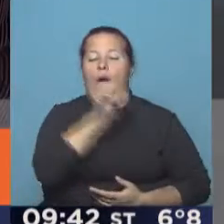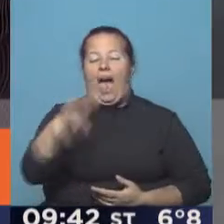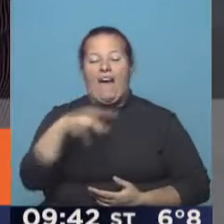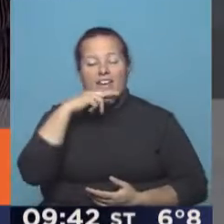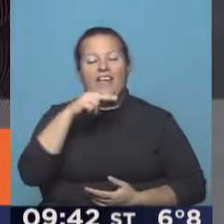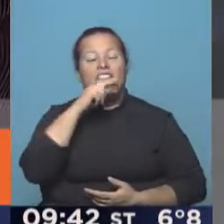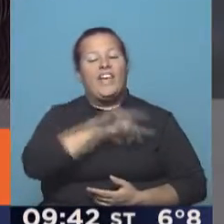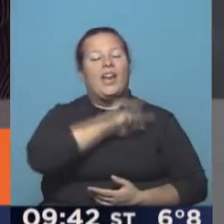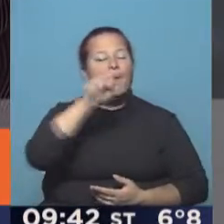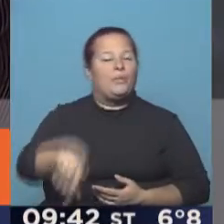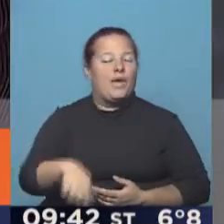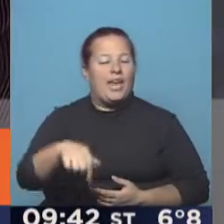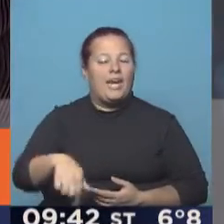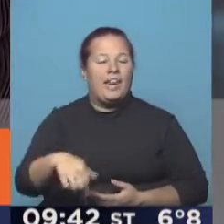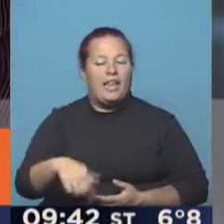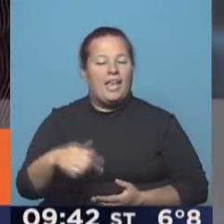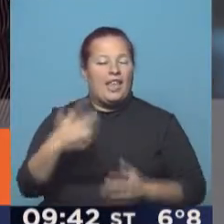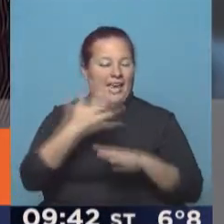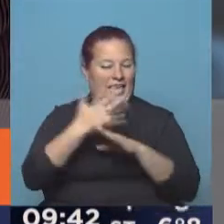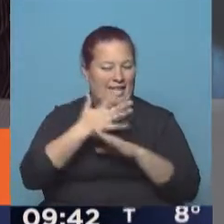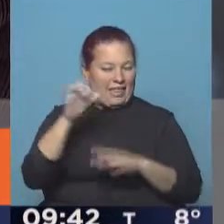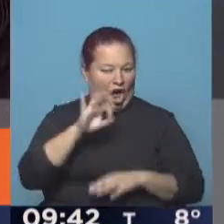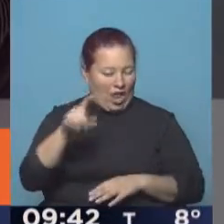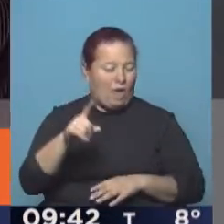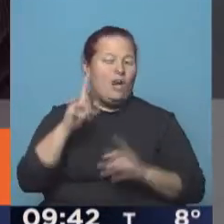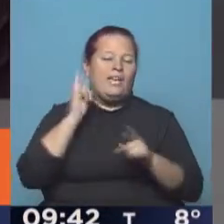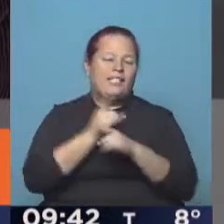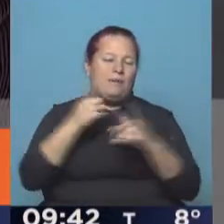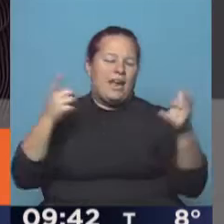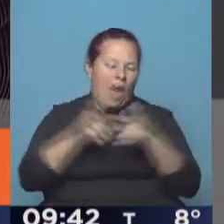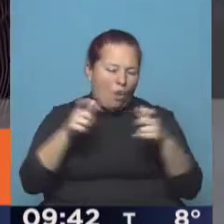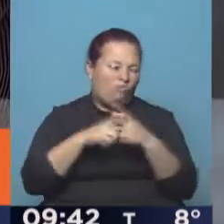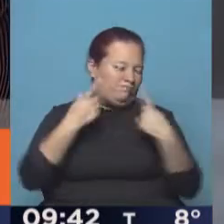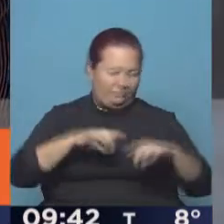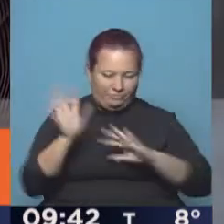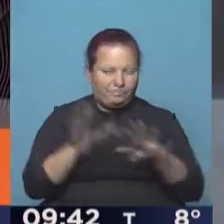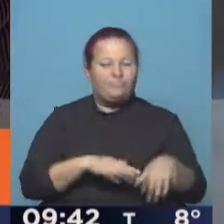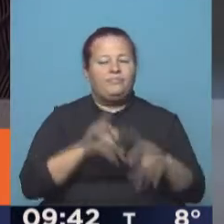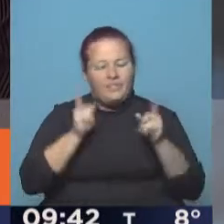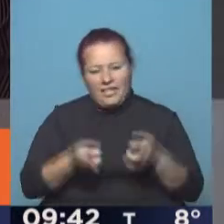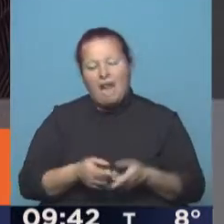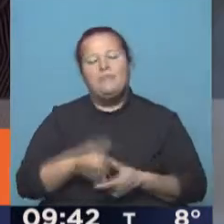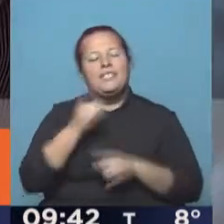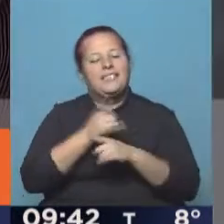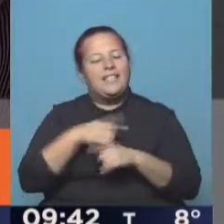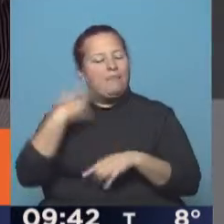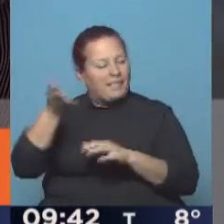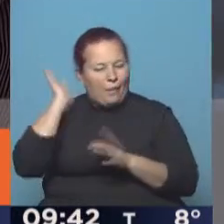De los viernes venía a la Quinta de Olivos, donde se hacían varias reuniones, en fin. También, porque siempre